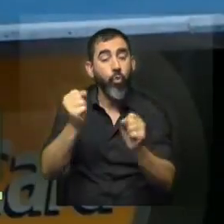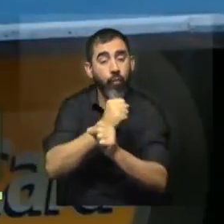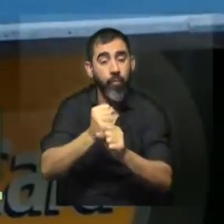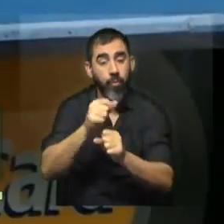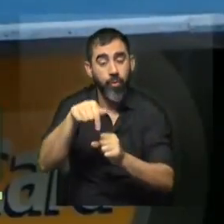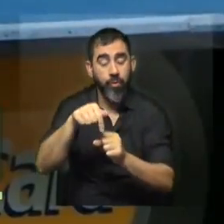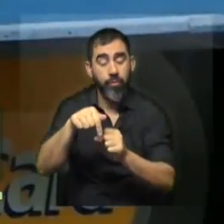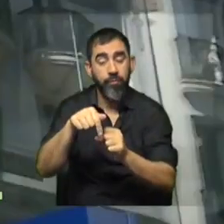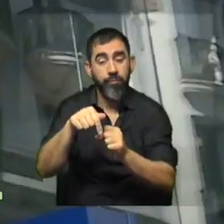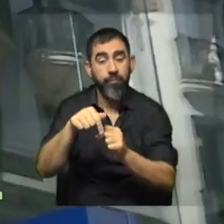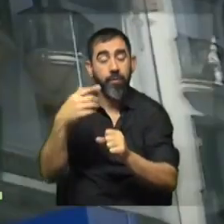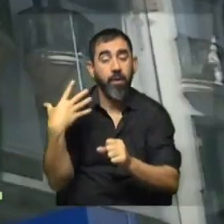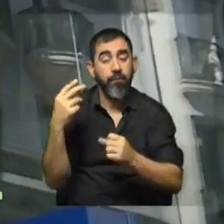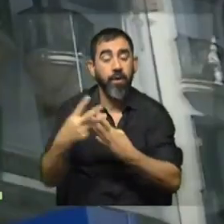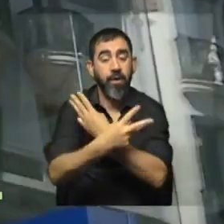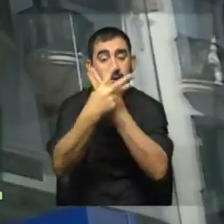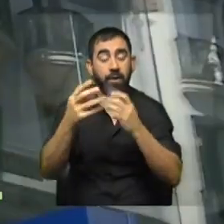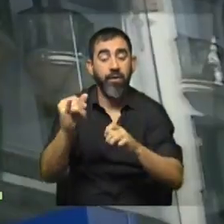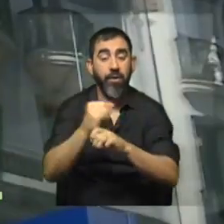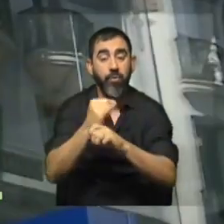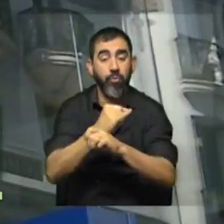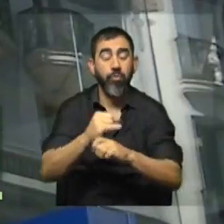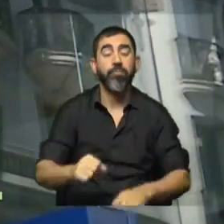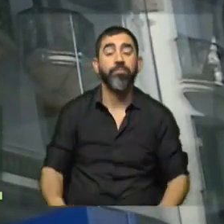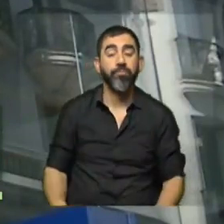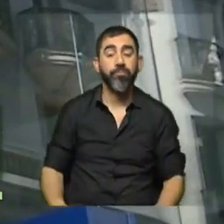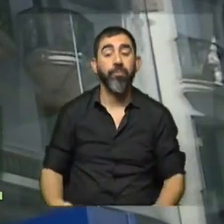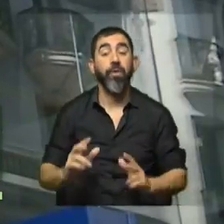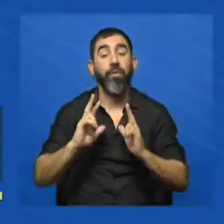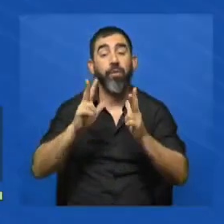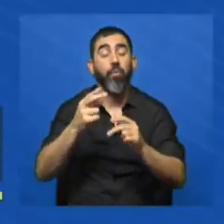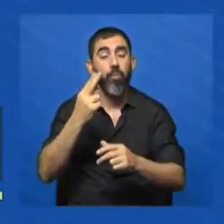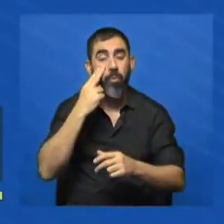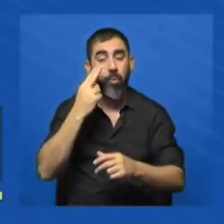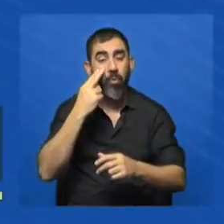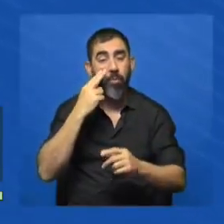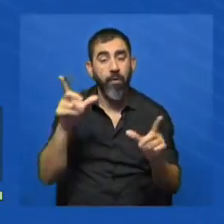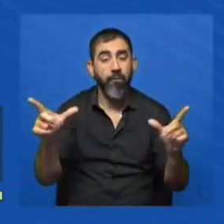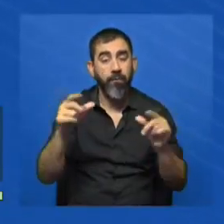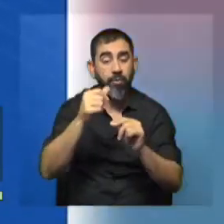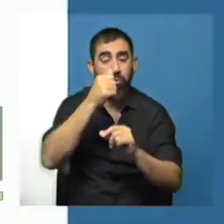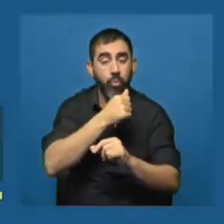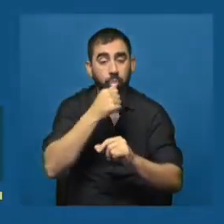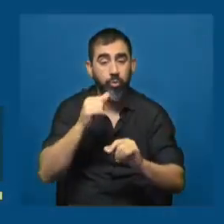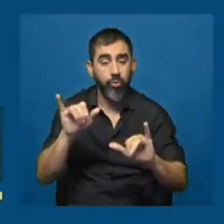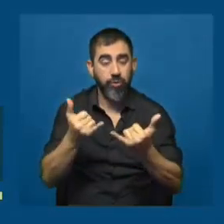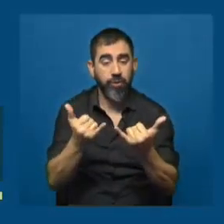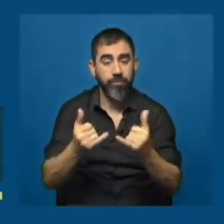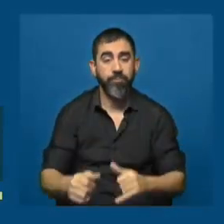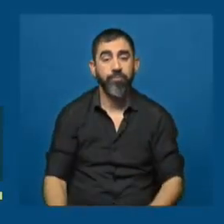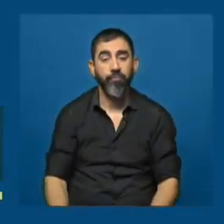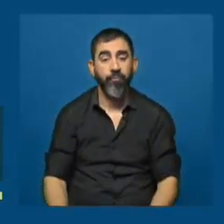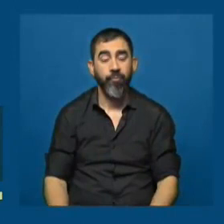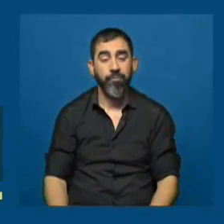a Montevideo Portal la gerenta general de la institución, Mariela Espino, quien señaló que los problemas se terminaron de resolver en